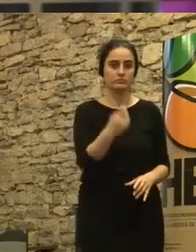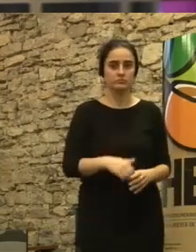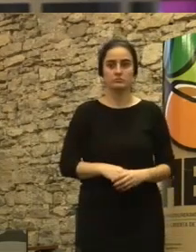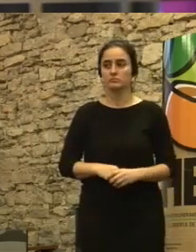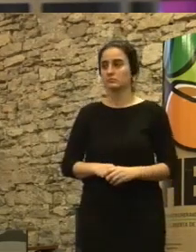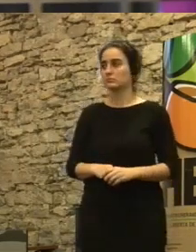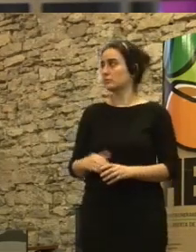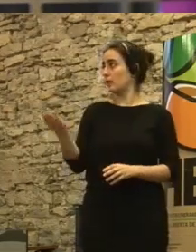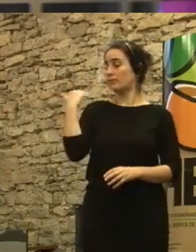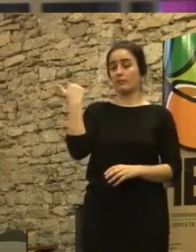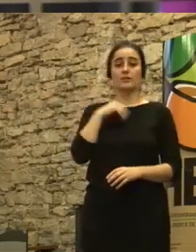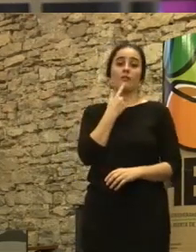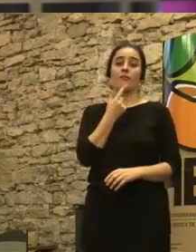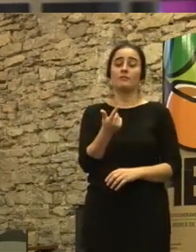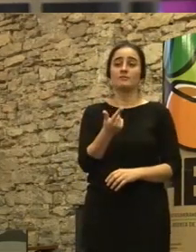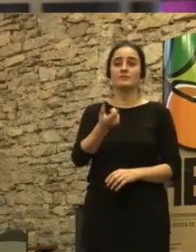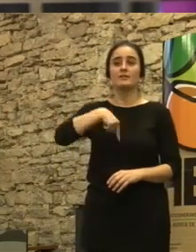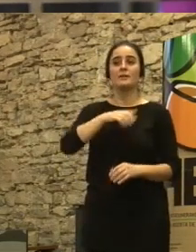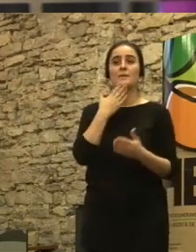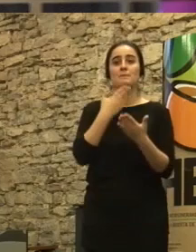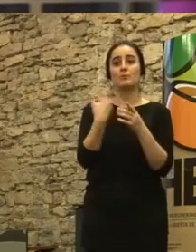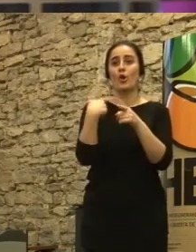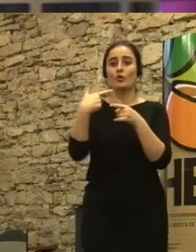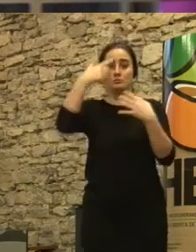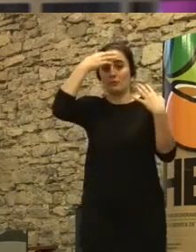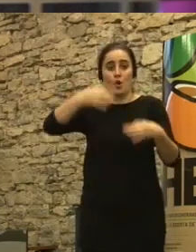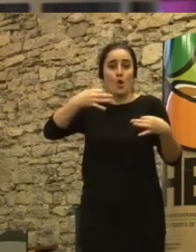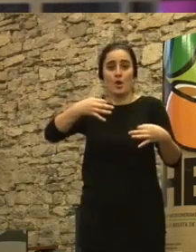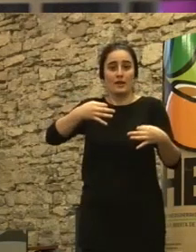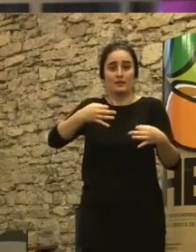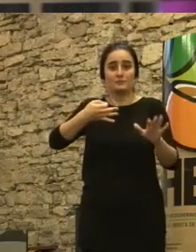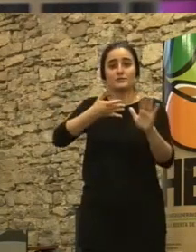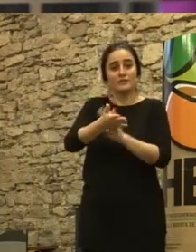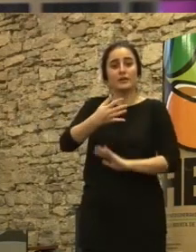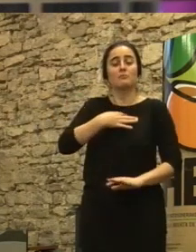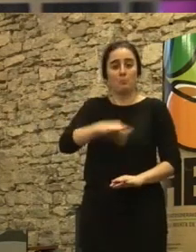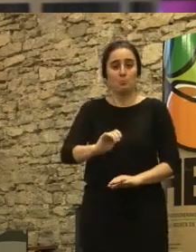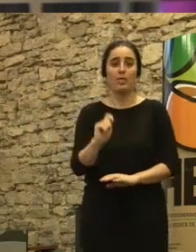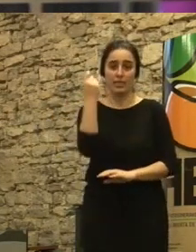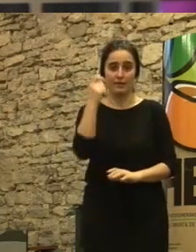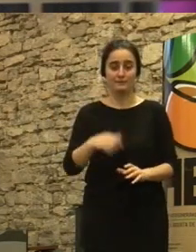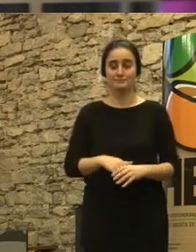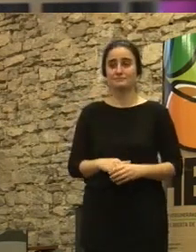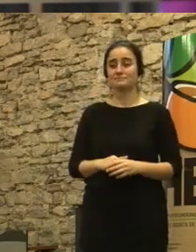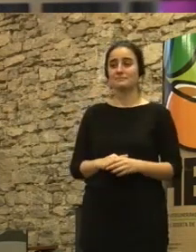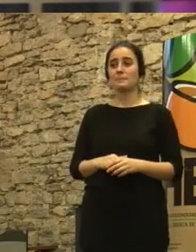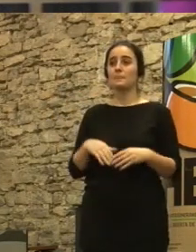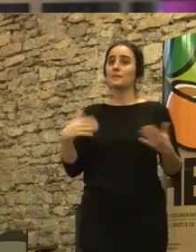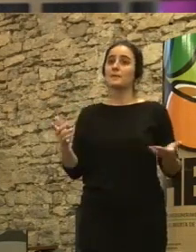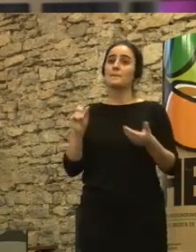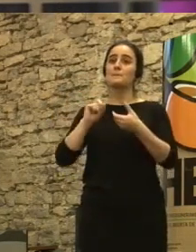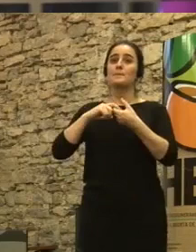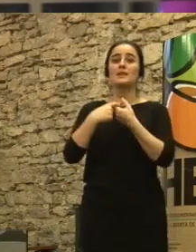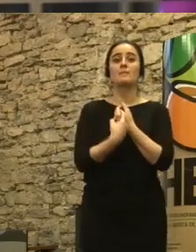Y como ya he dicho antes, que pedimos cosas razonables, se puede. Entonces, la